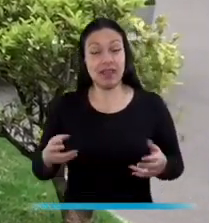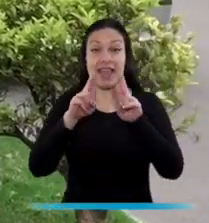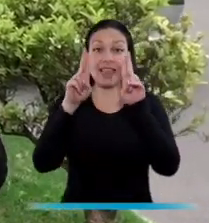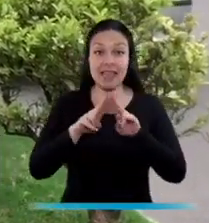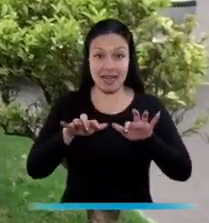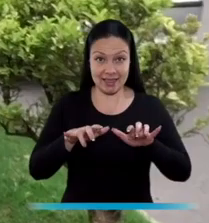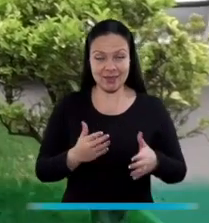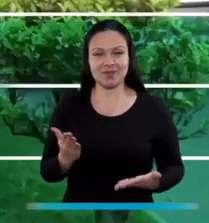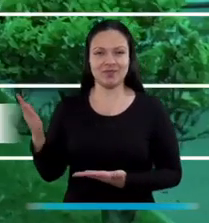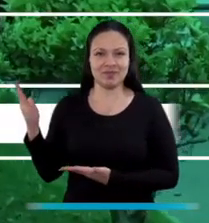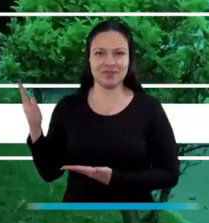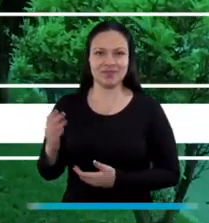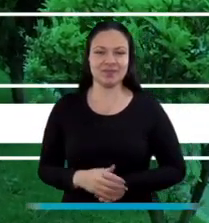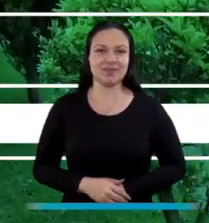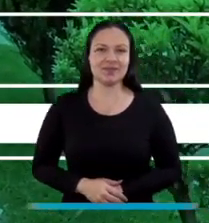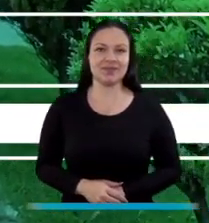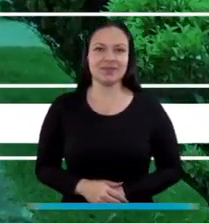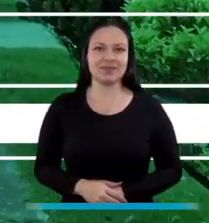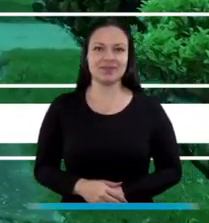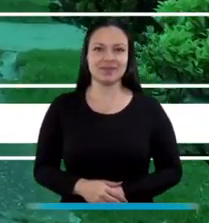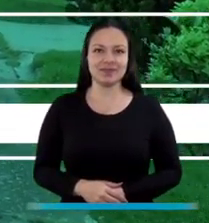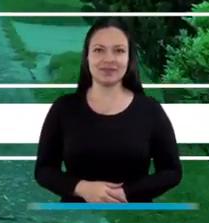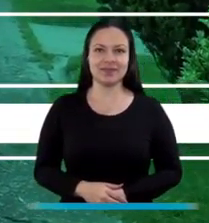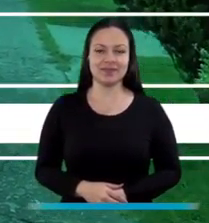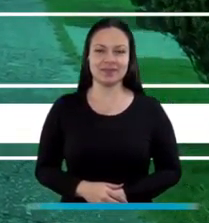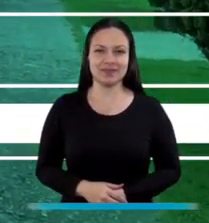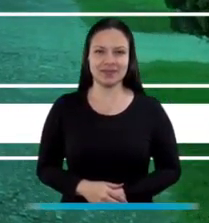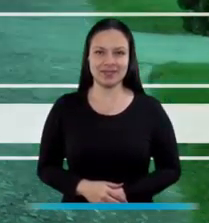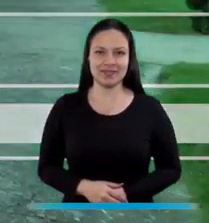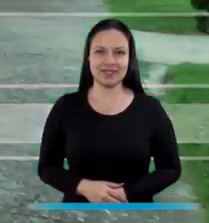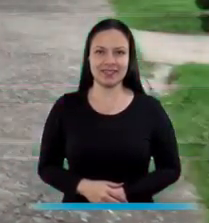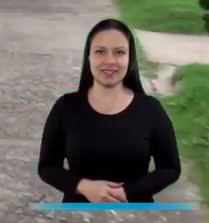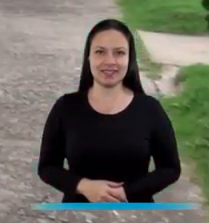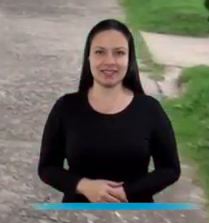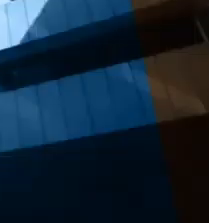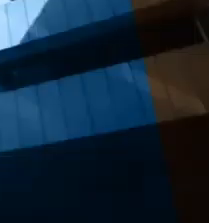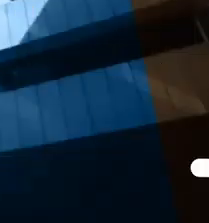018000-940-808 o a través de nuestra sede electrónica en www.procuraduría.gov.co.